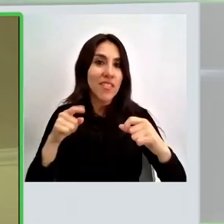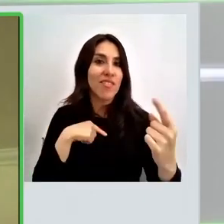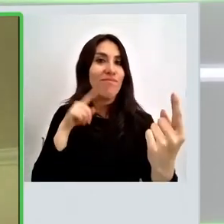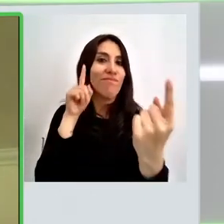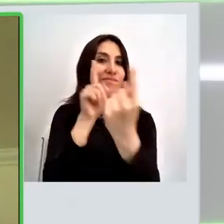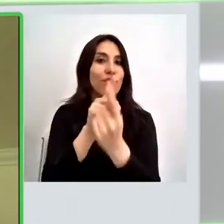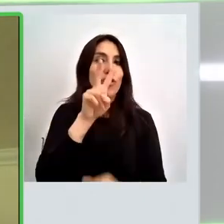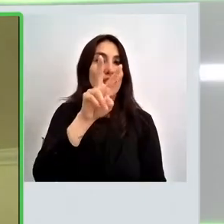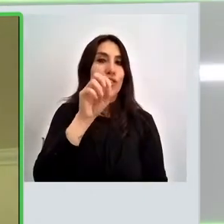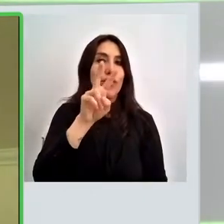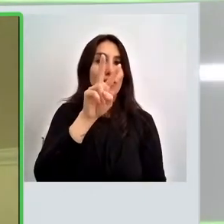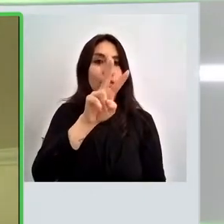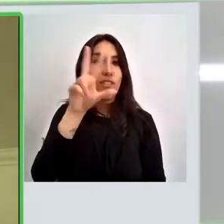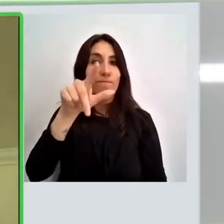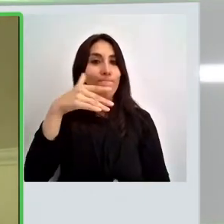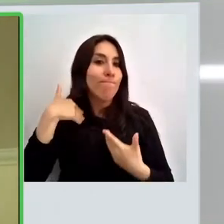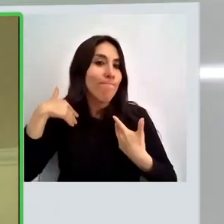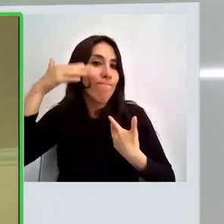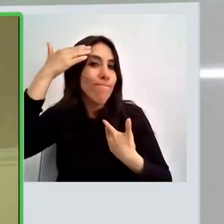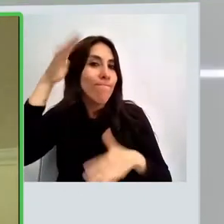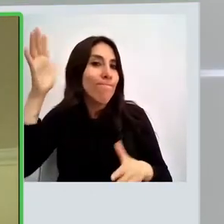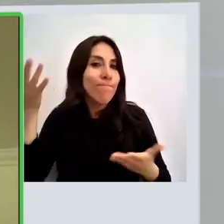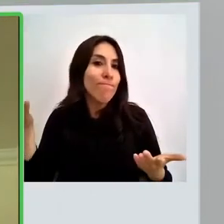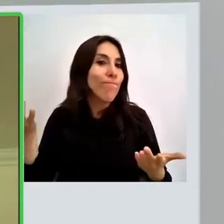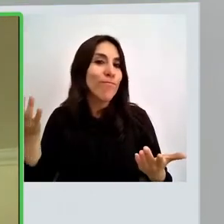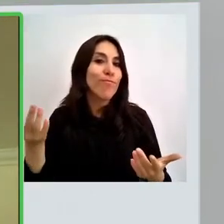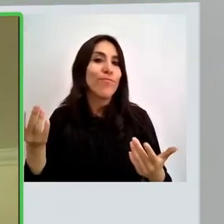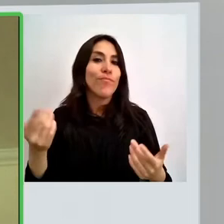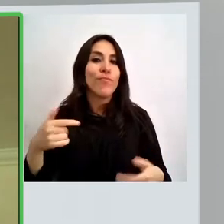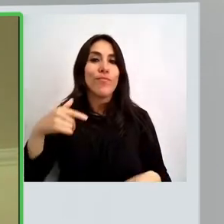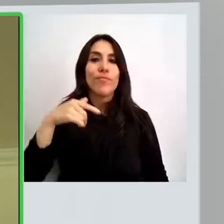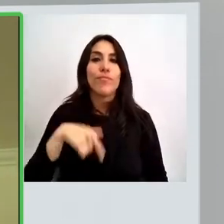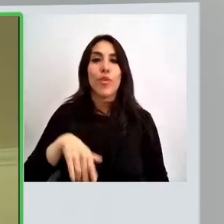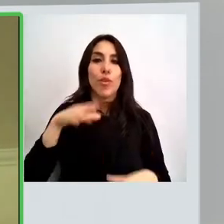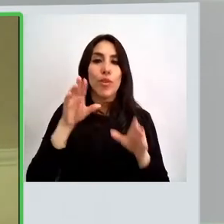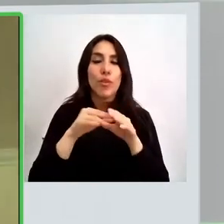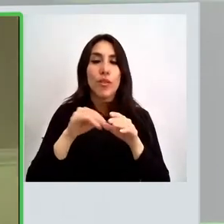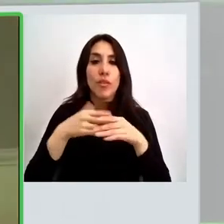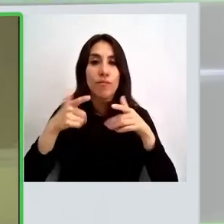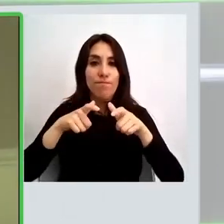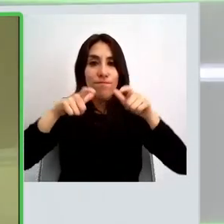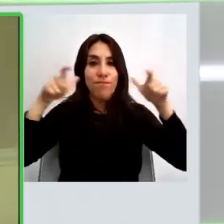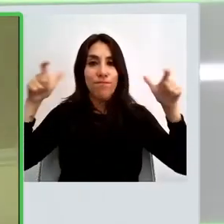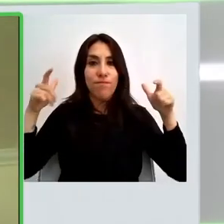nuestra cumbre sobre empleo allá muchas gracias